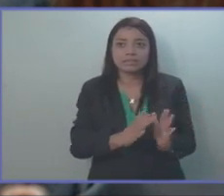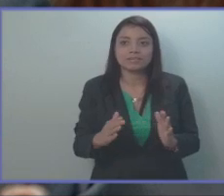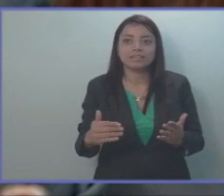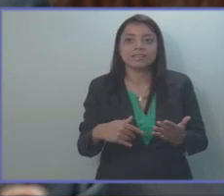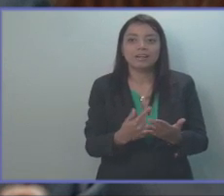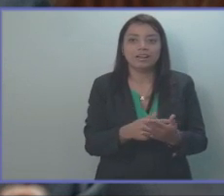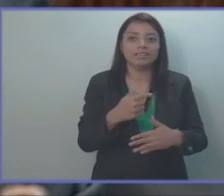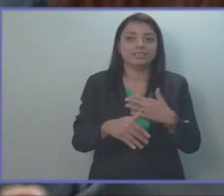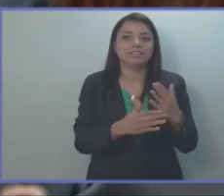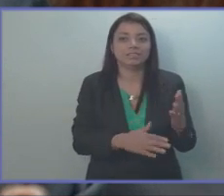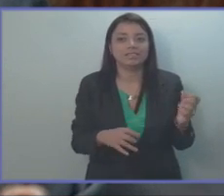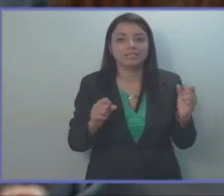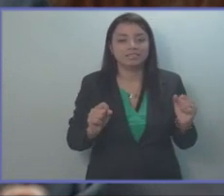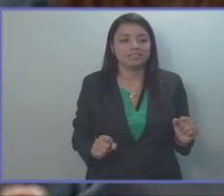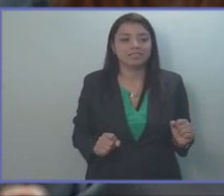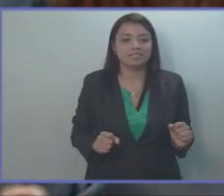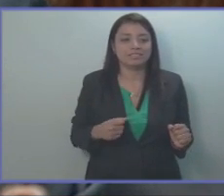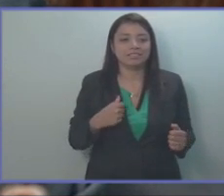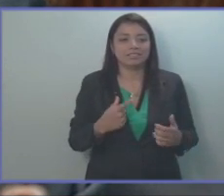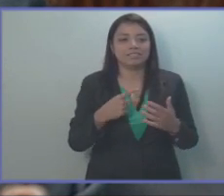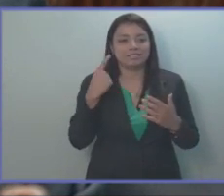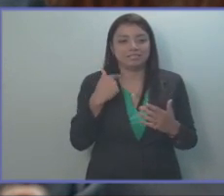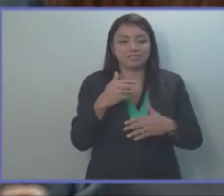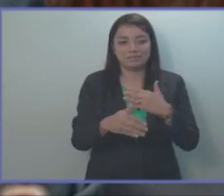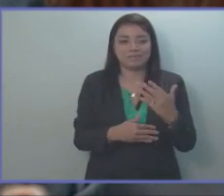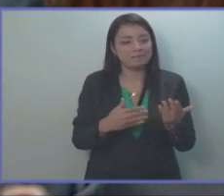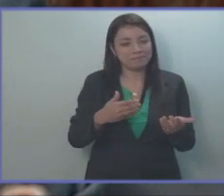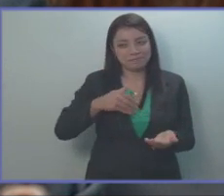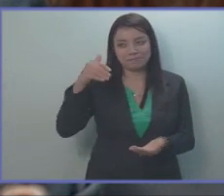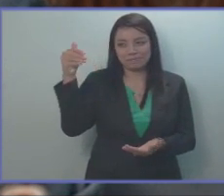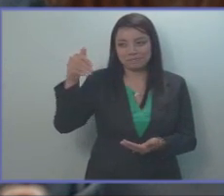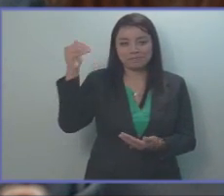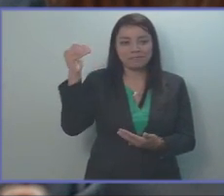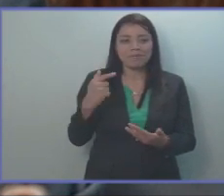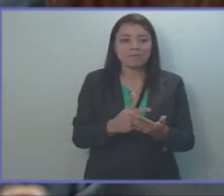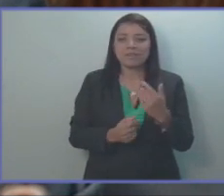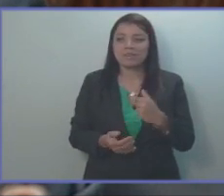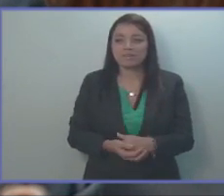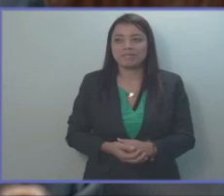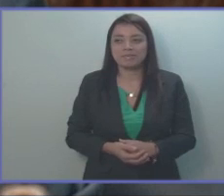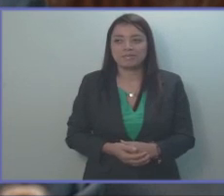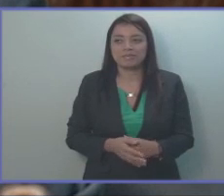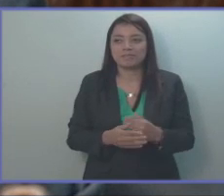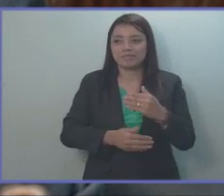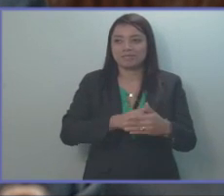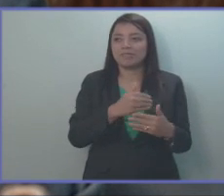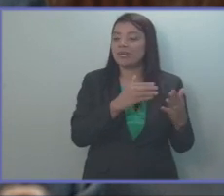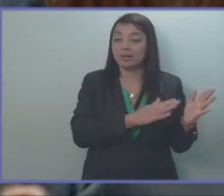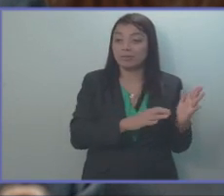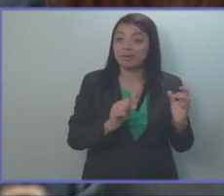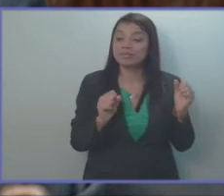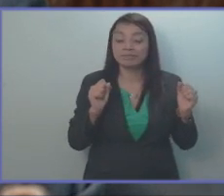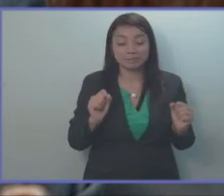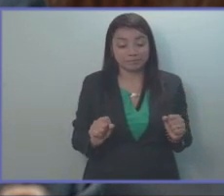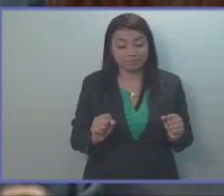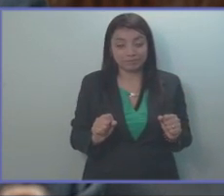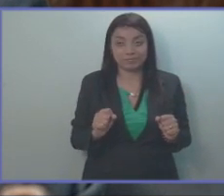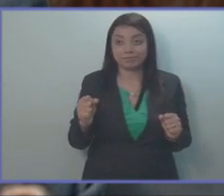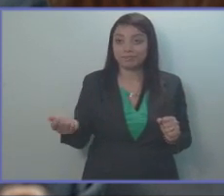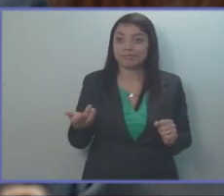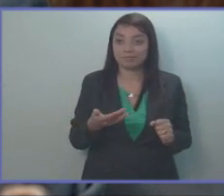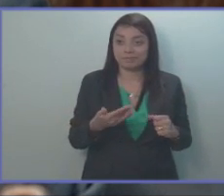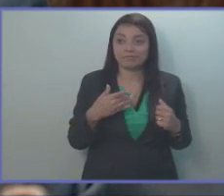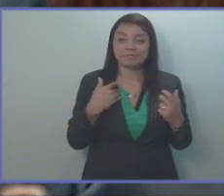de corregir a los delincuentes, educarlos y formarles hábitos de trabajo, procurando su readaptación y